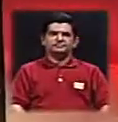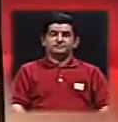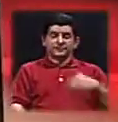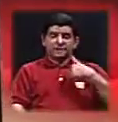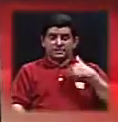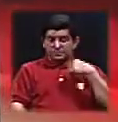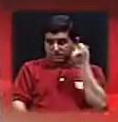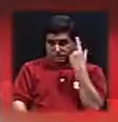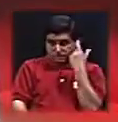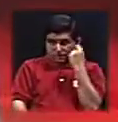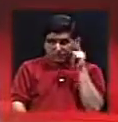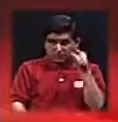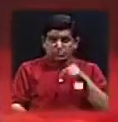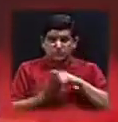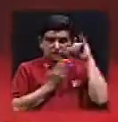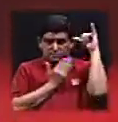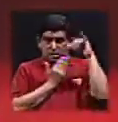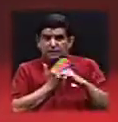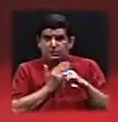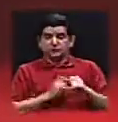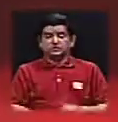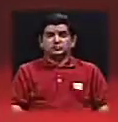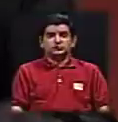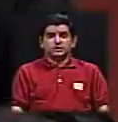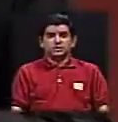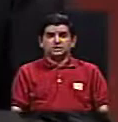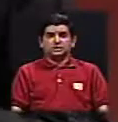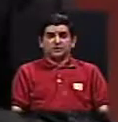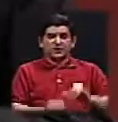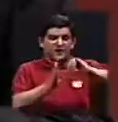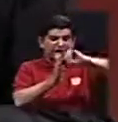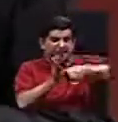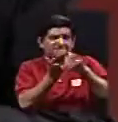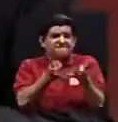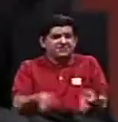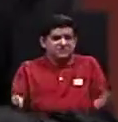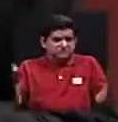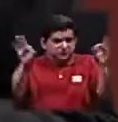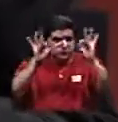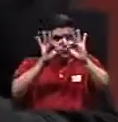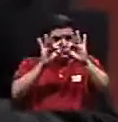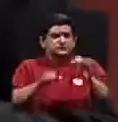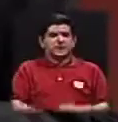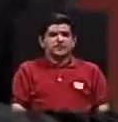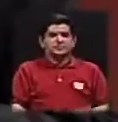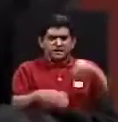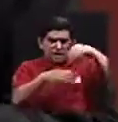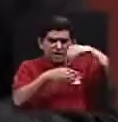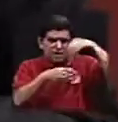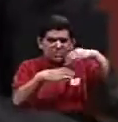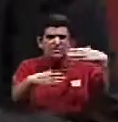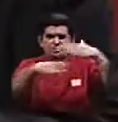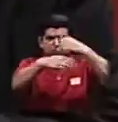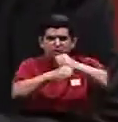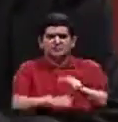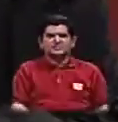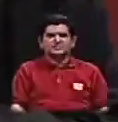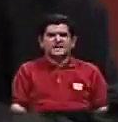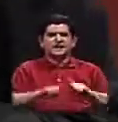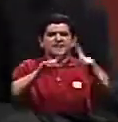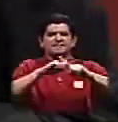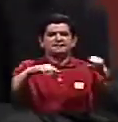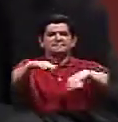tenemos entendido que este proyecto hace énfasis importante también en las inversiones que se puedan hacer en